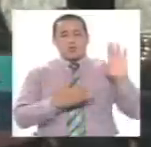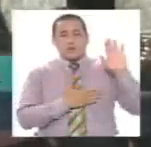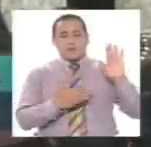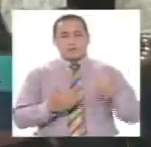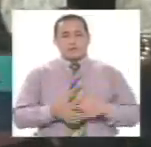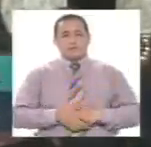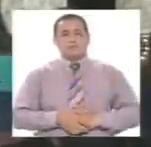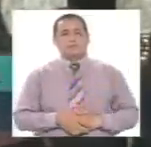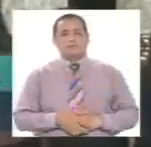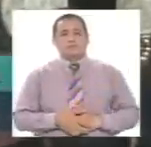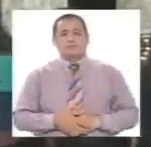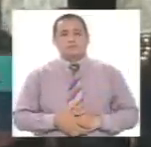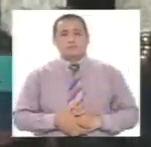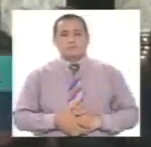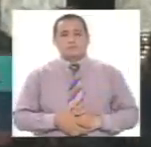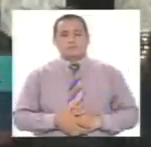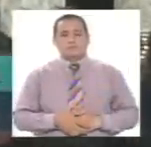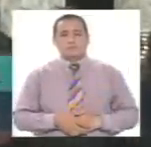juramento de estilo.